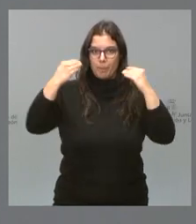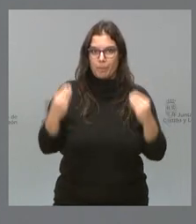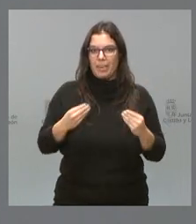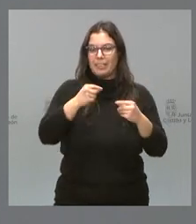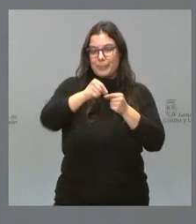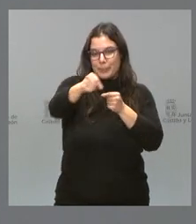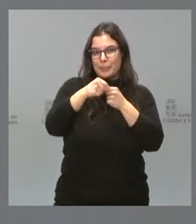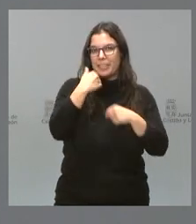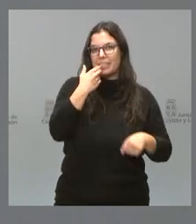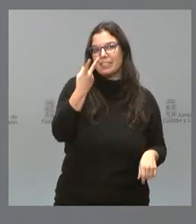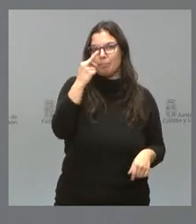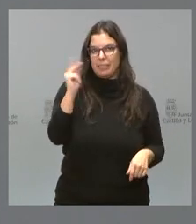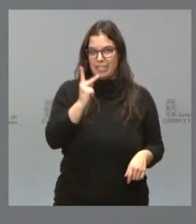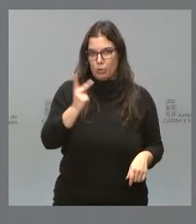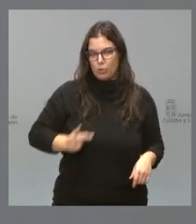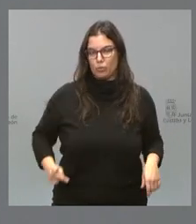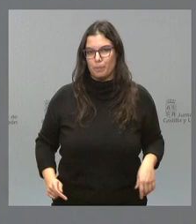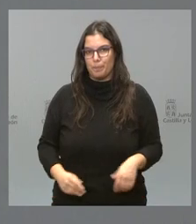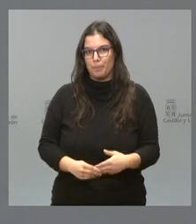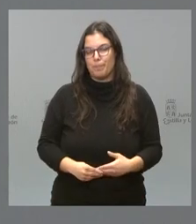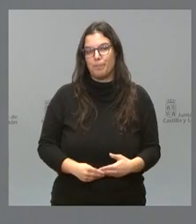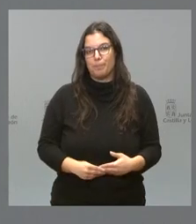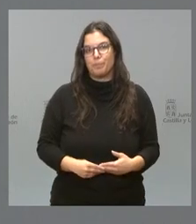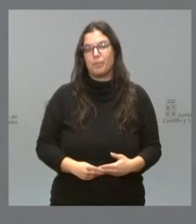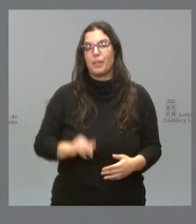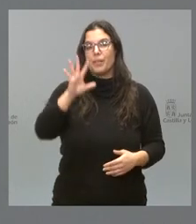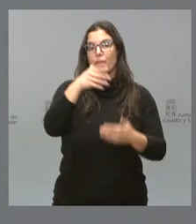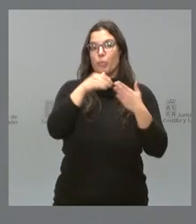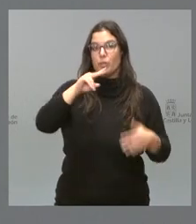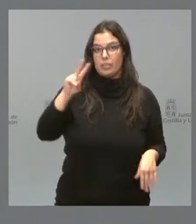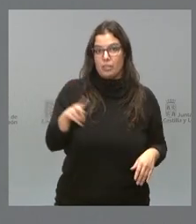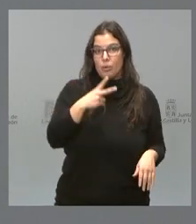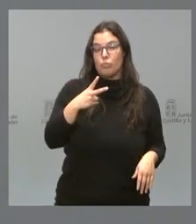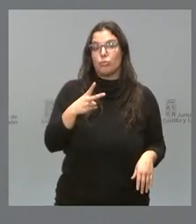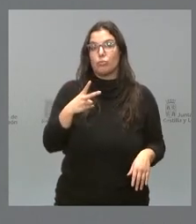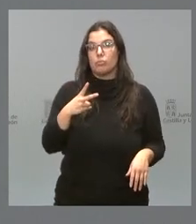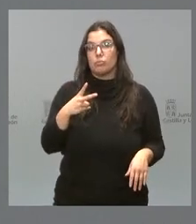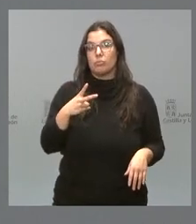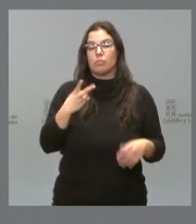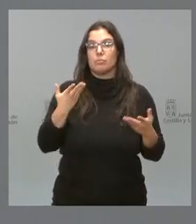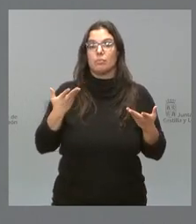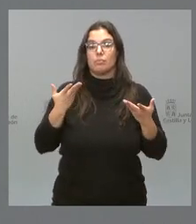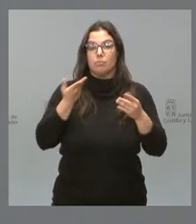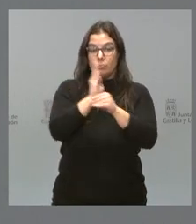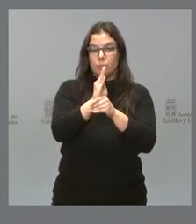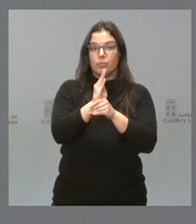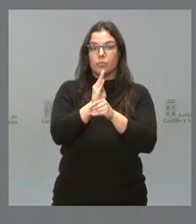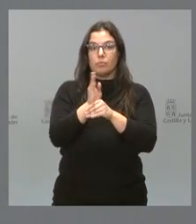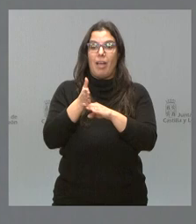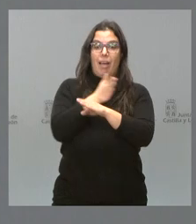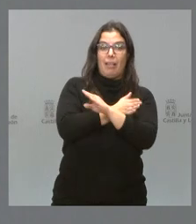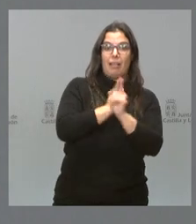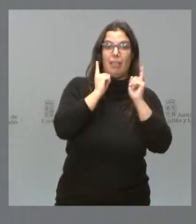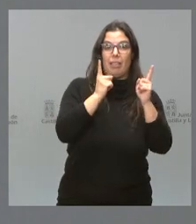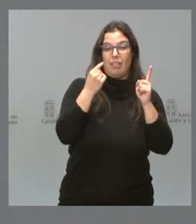kilómetros de esta carretera 5 millones de euros se van a destinar en este caso como anticipo con